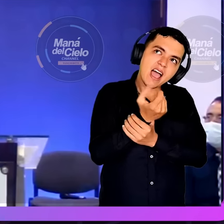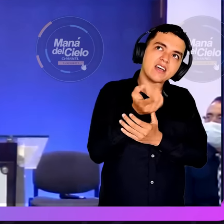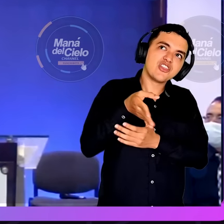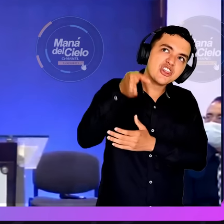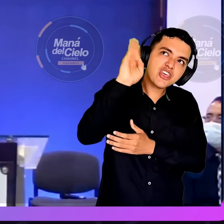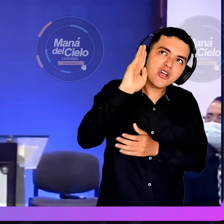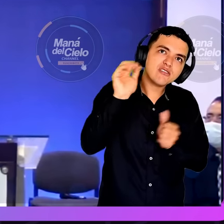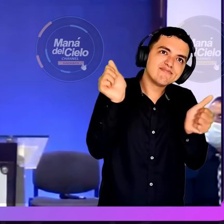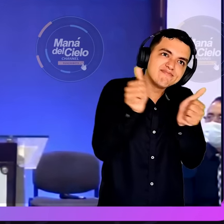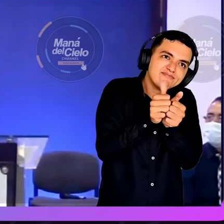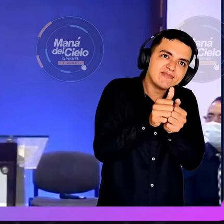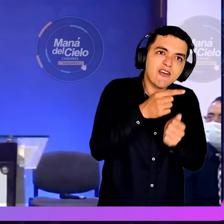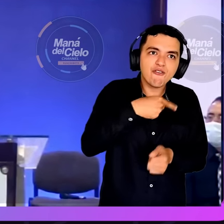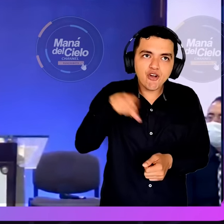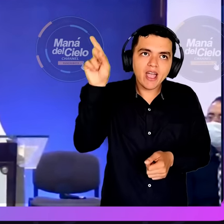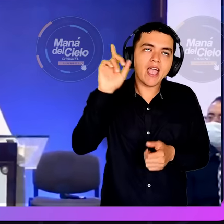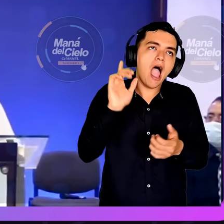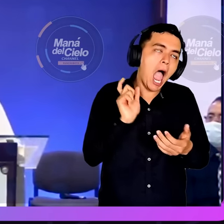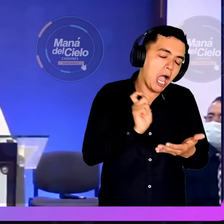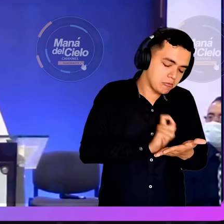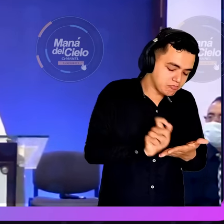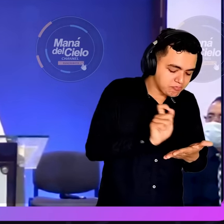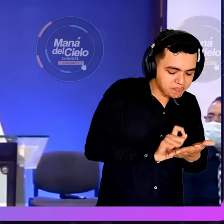de tu parentela, de casa a tu padre.